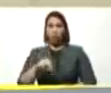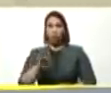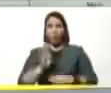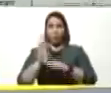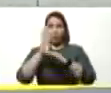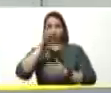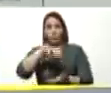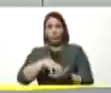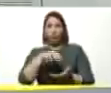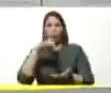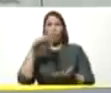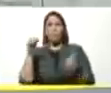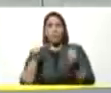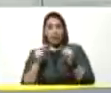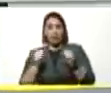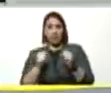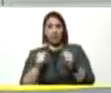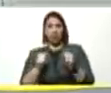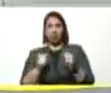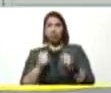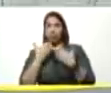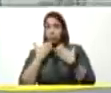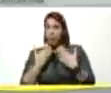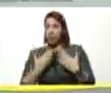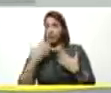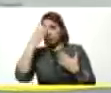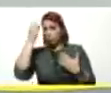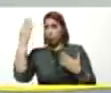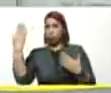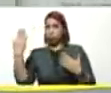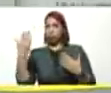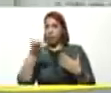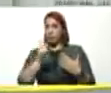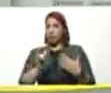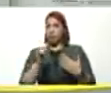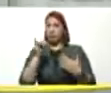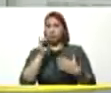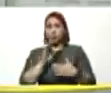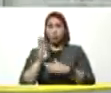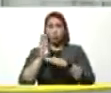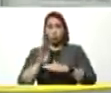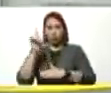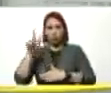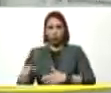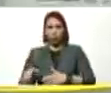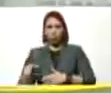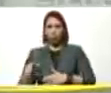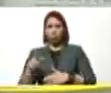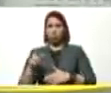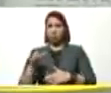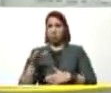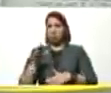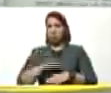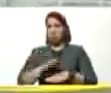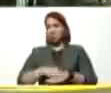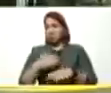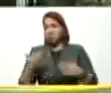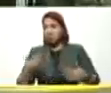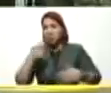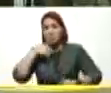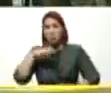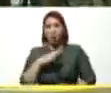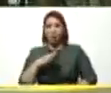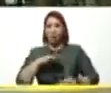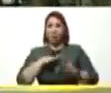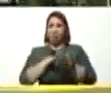momento. Menos mal que existía un protector, porque si no, ese pueblo estuviera en ruinas todavía. El